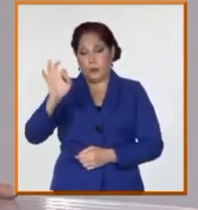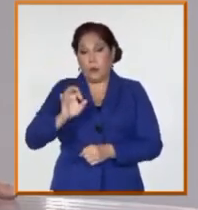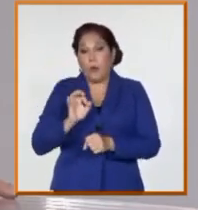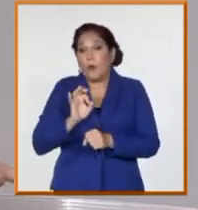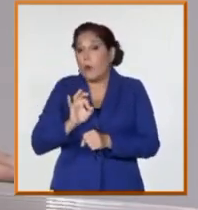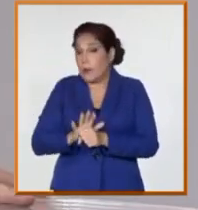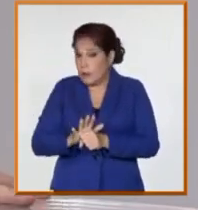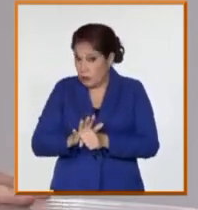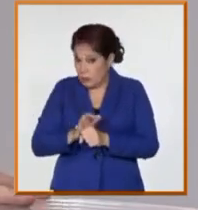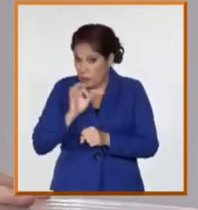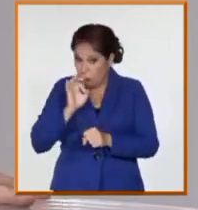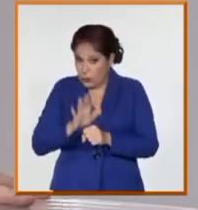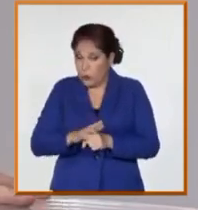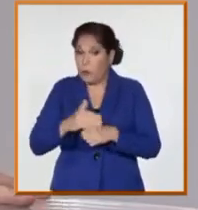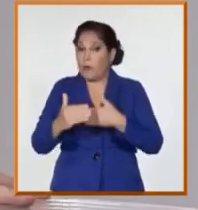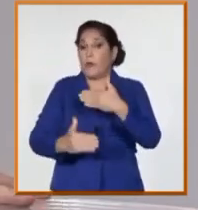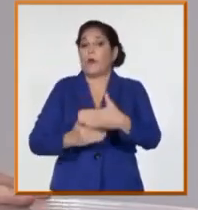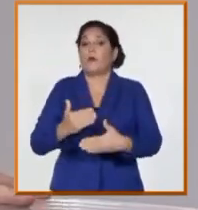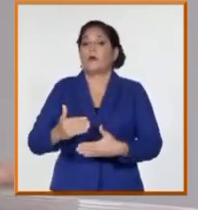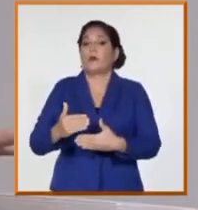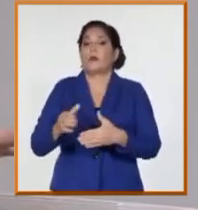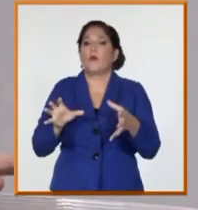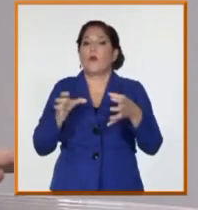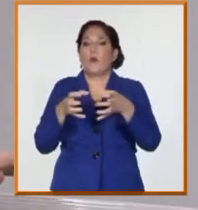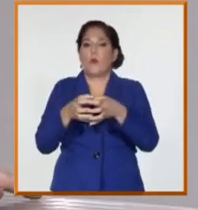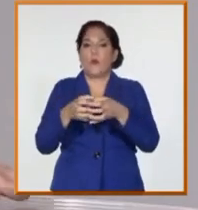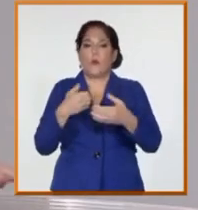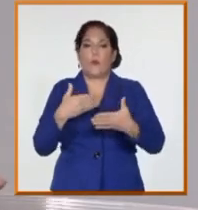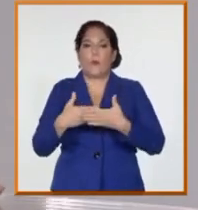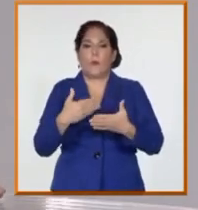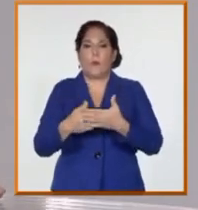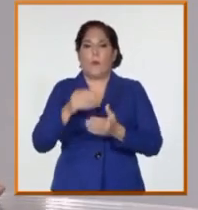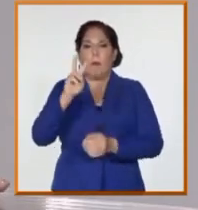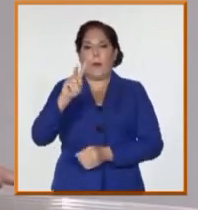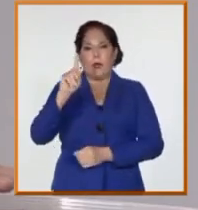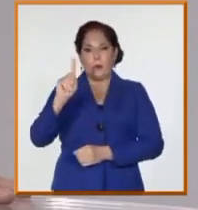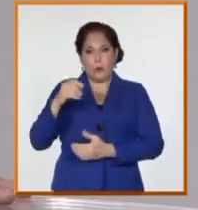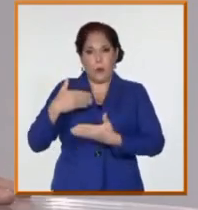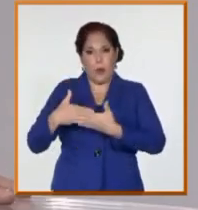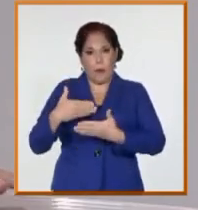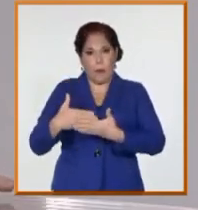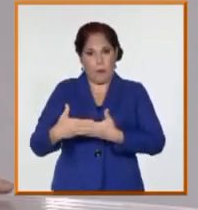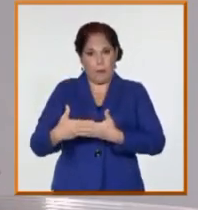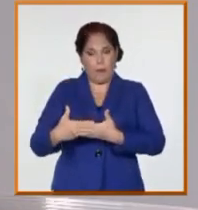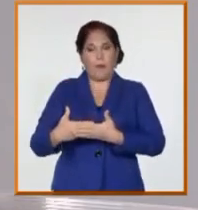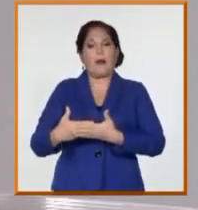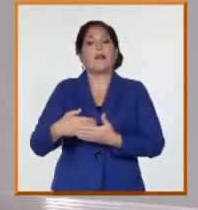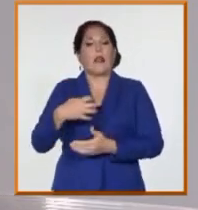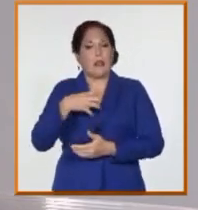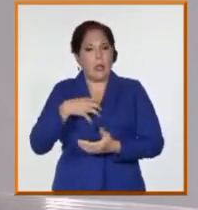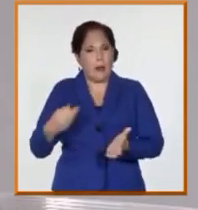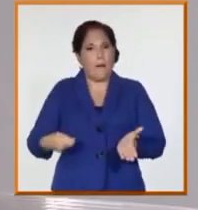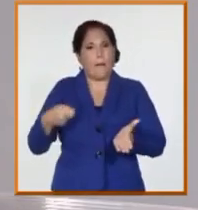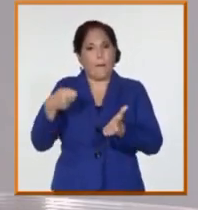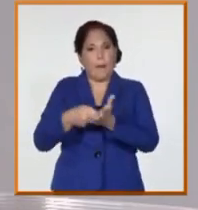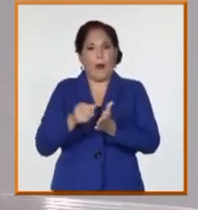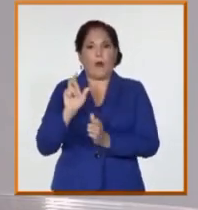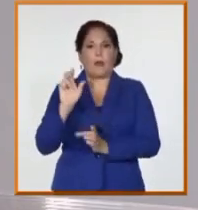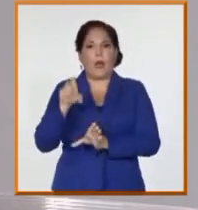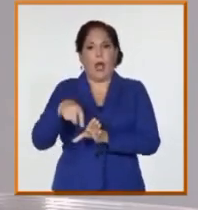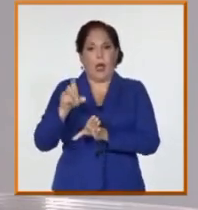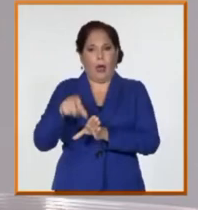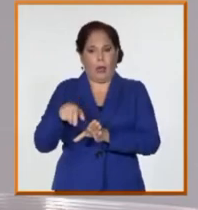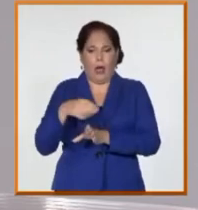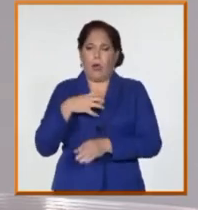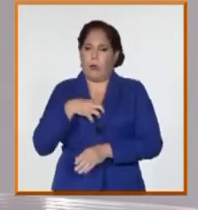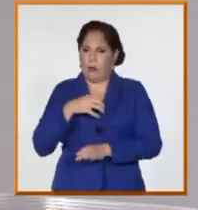se se creó el grupo empresarial de la pesca en veintiún por ciento de las empresas ya aplicaban el pago por veintiún por ciento de los